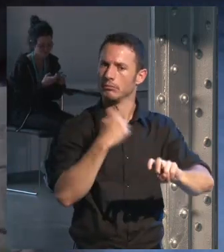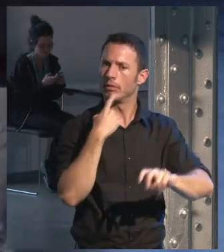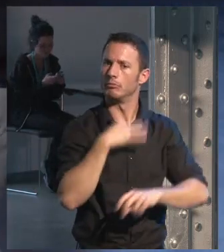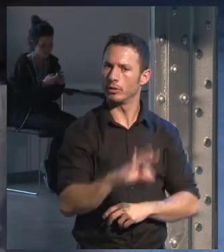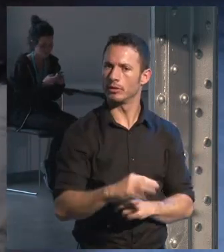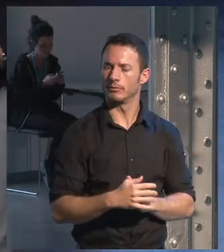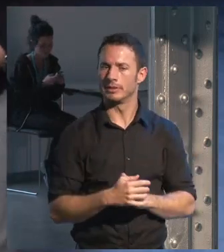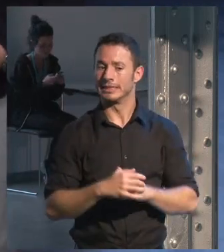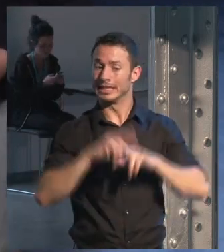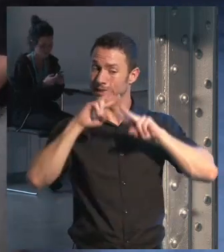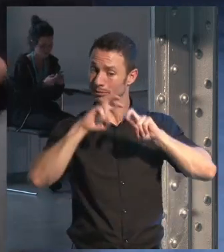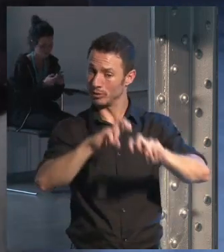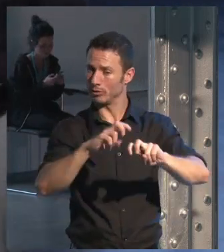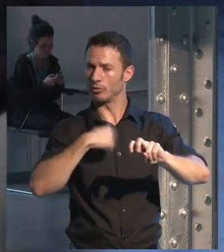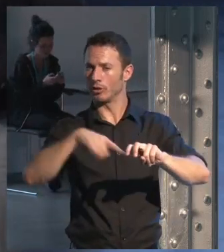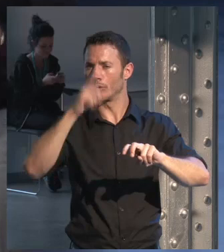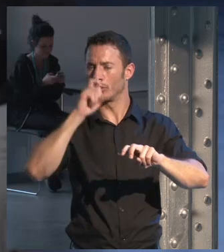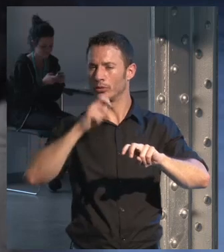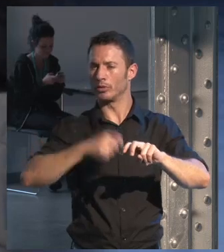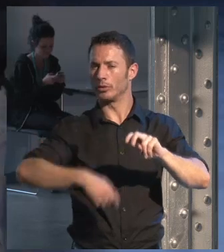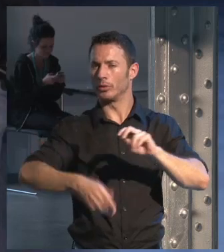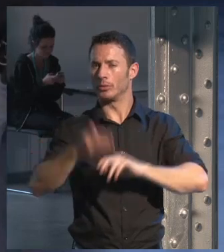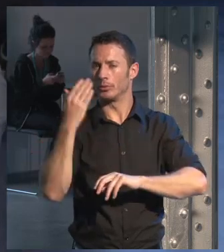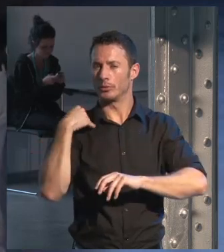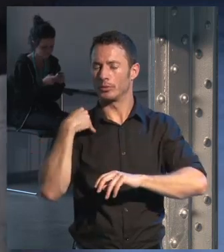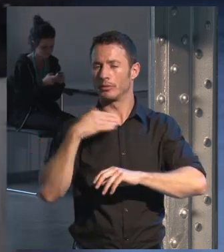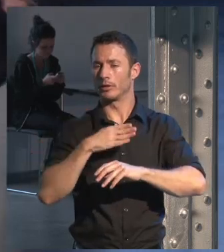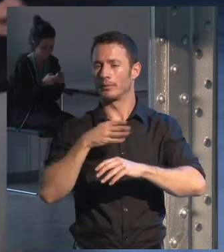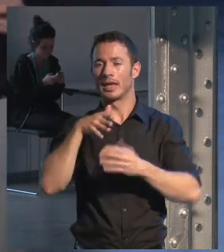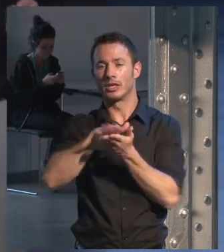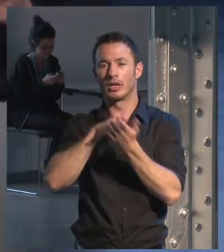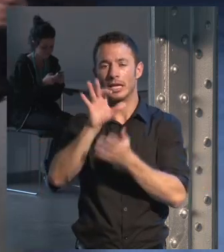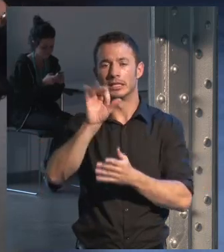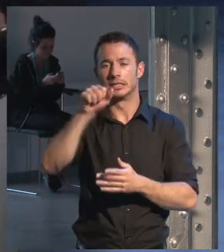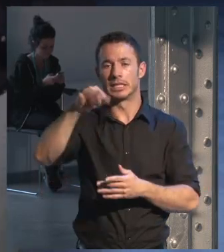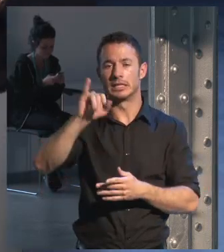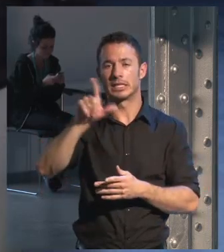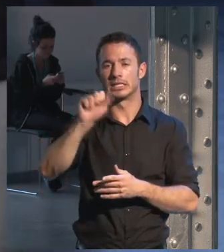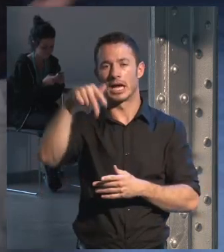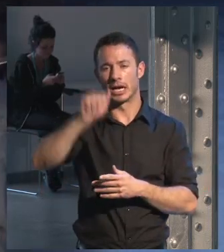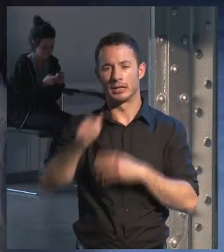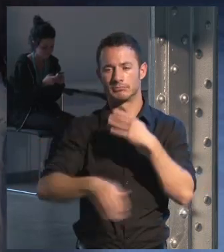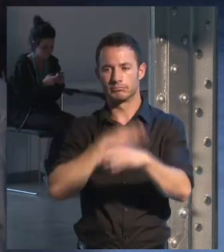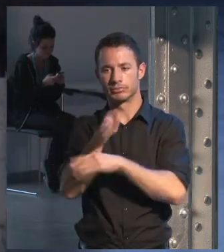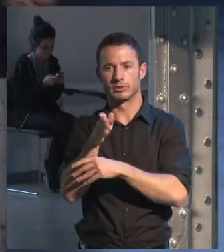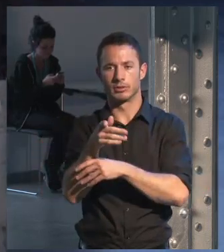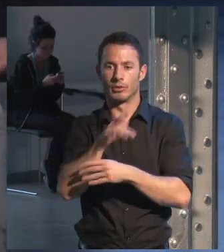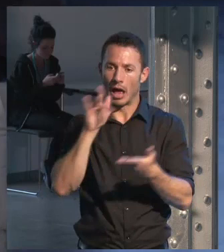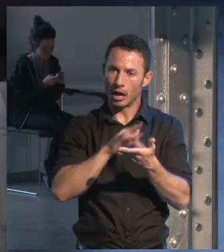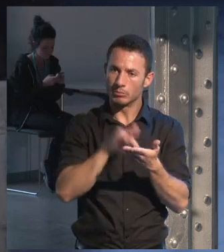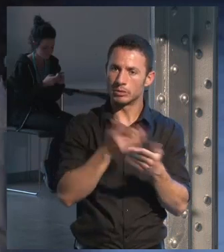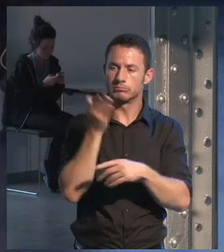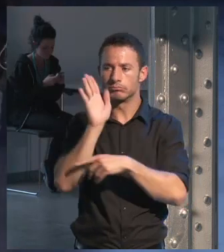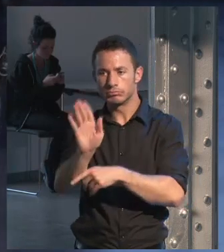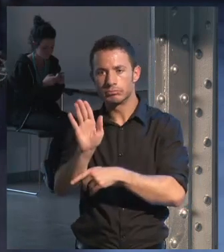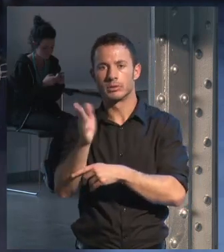yo recuerdo el día que llegué a Santillana y les dije, con un iPad, les dije, mira, es que podemos y tal, porque ya estábamos haciendo cosas para ellos. Digo, pero ¿por qué no hacemos? Y me